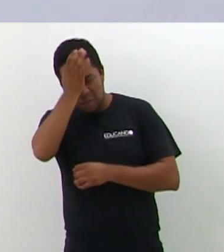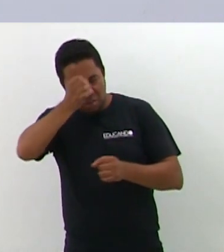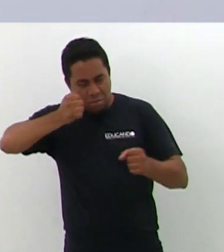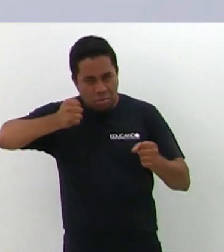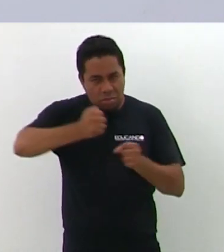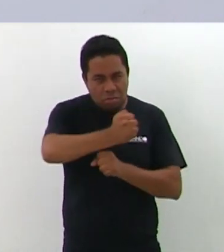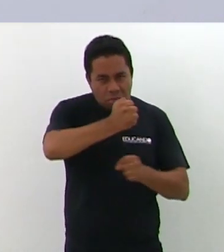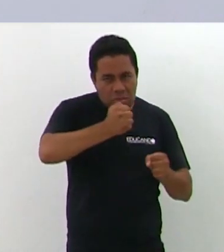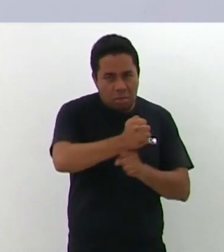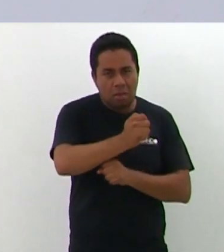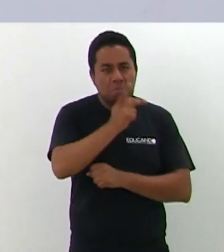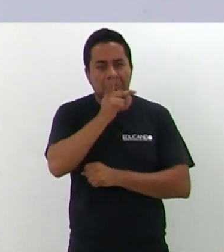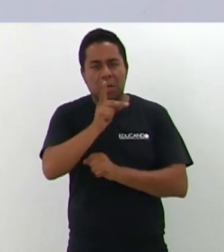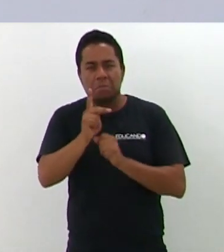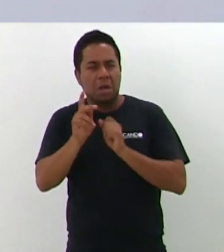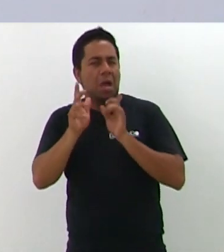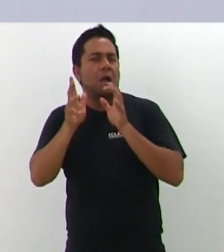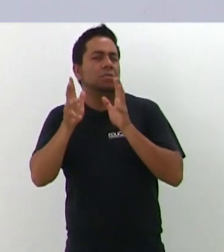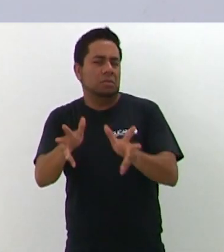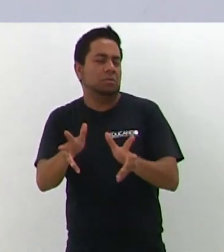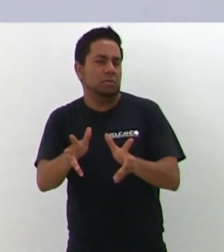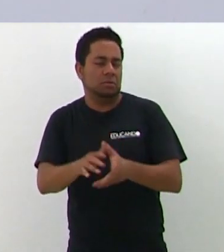corderos. Esa palabra la vamos a mantener.